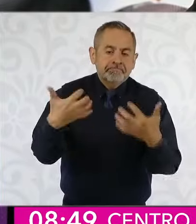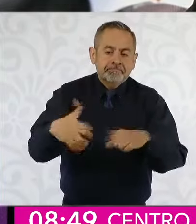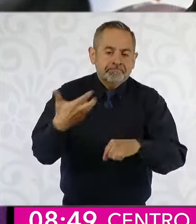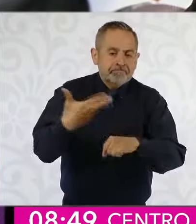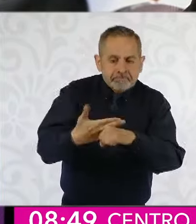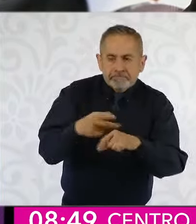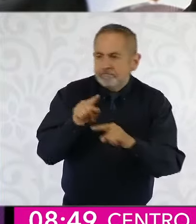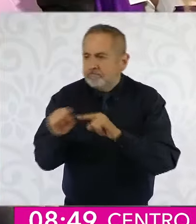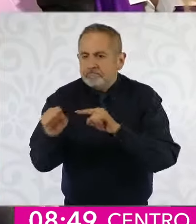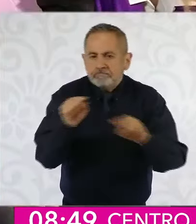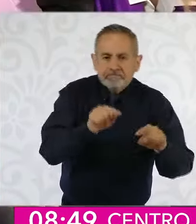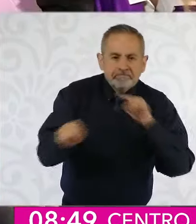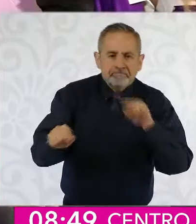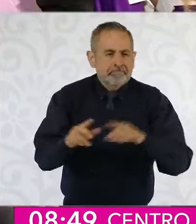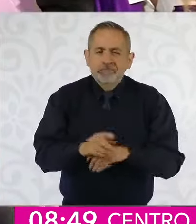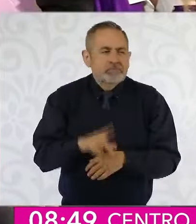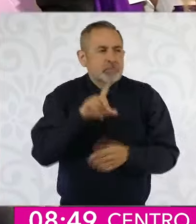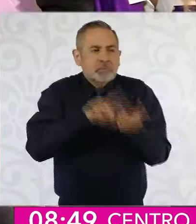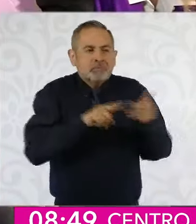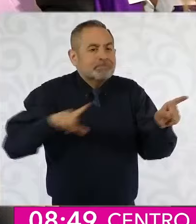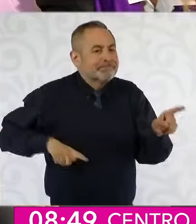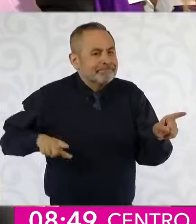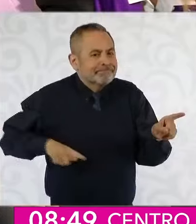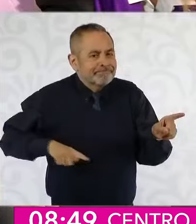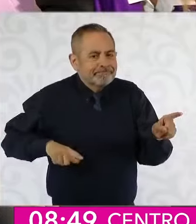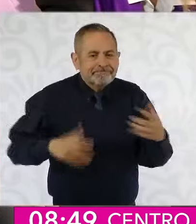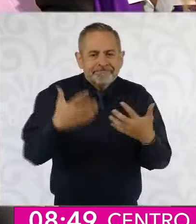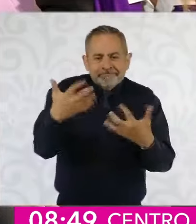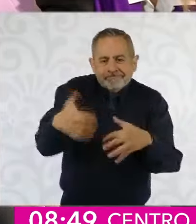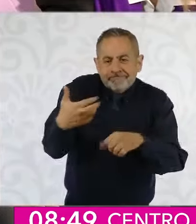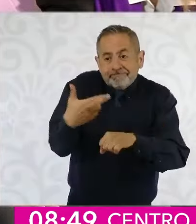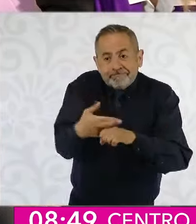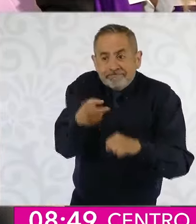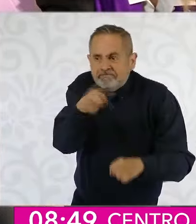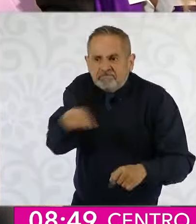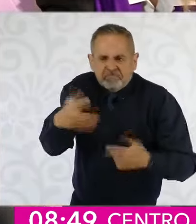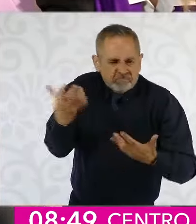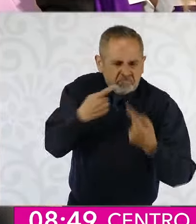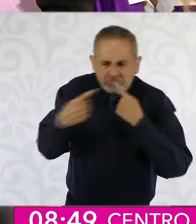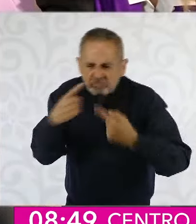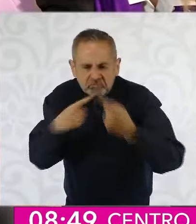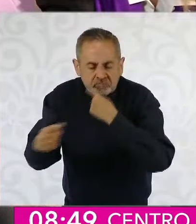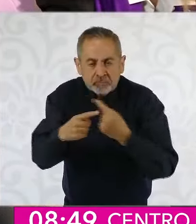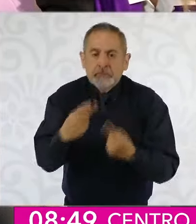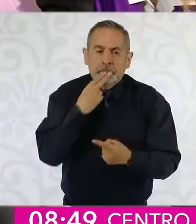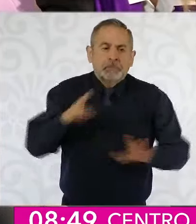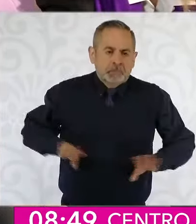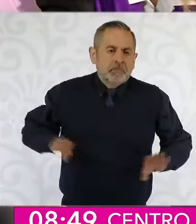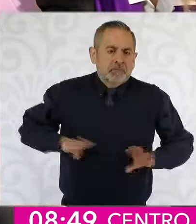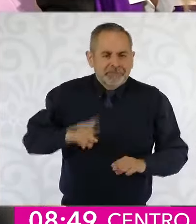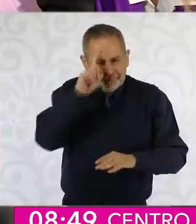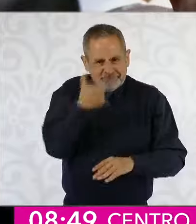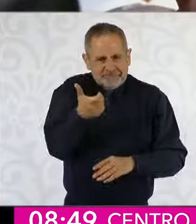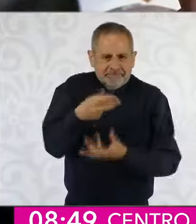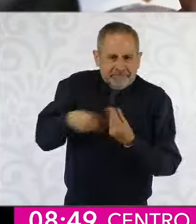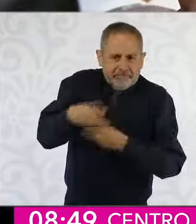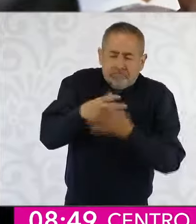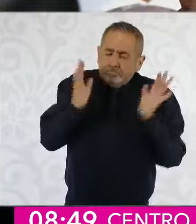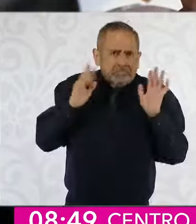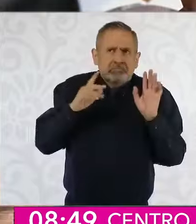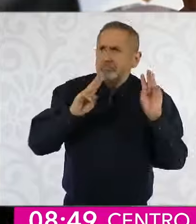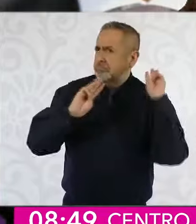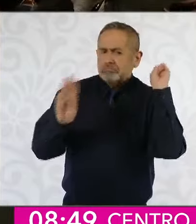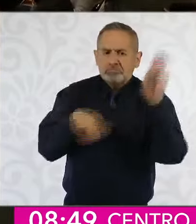inversionistas de largo plazo, no necesariamente los altibajos que hay con gobiernos que van y que vienen en los países, en